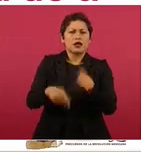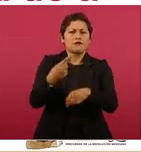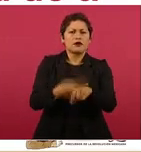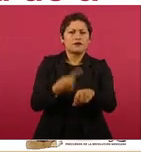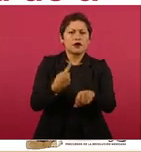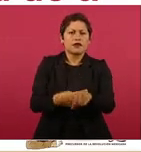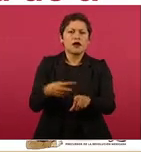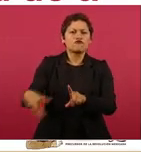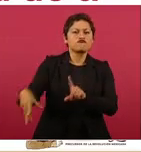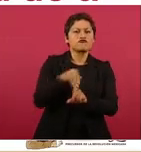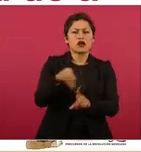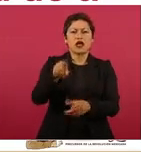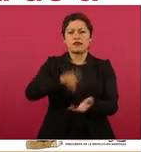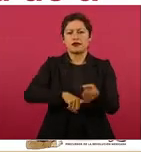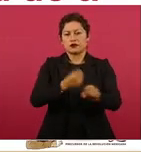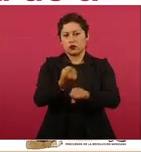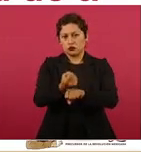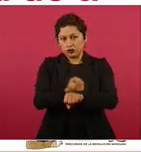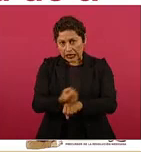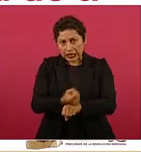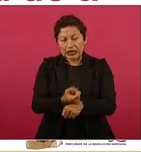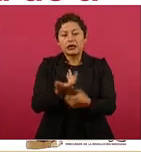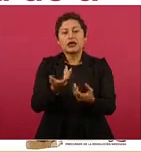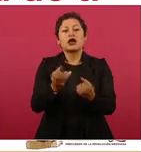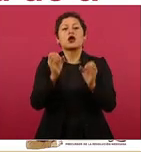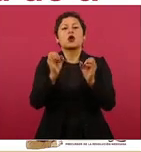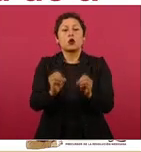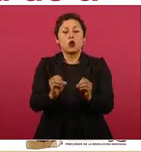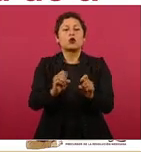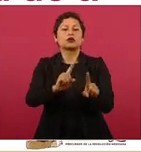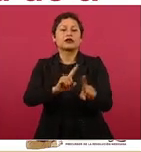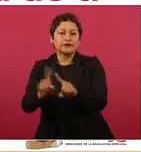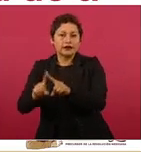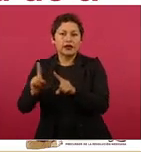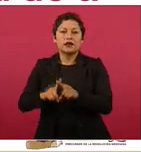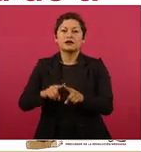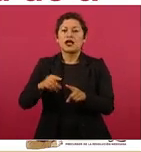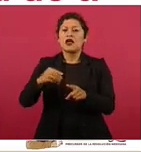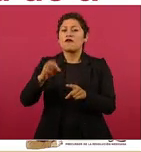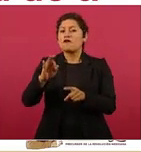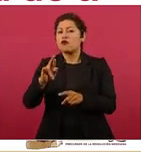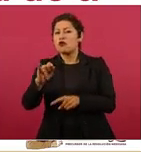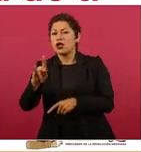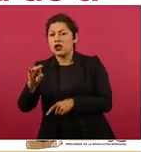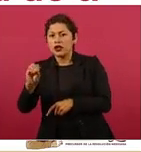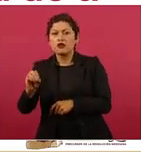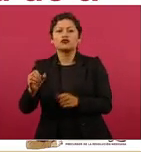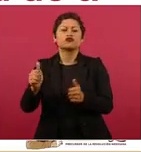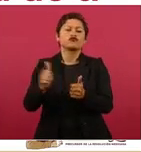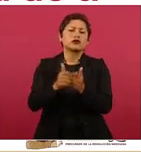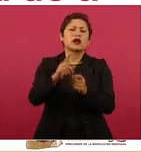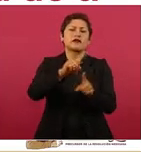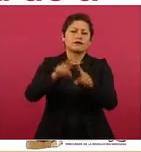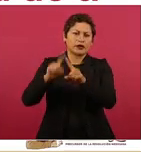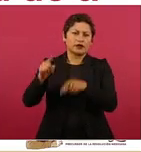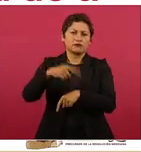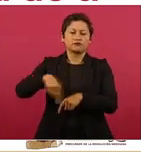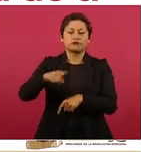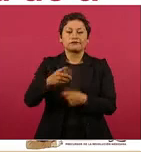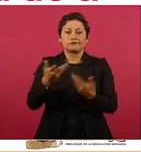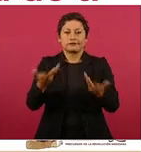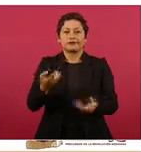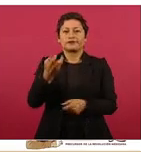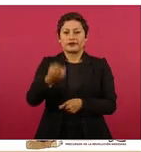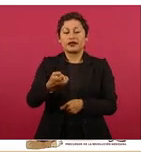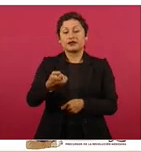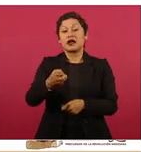sangre y procedimientos en donde hay intercambio de fluidos, pero es hoy curable. Y México fue el primer país de América Latina